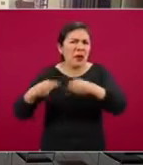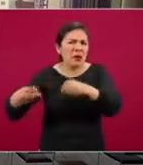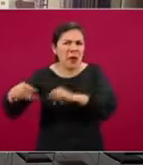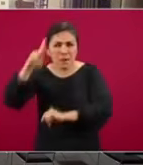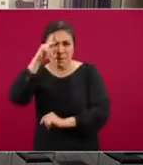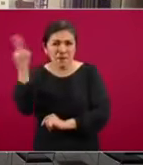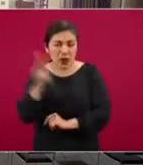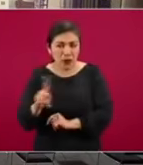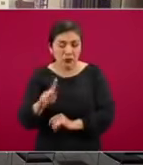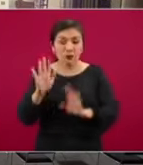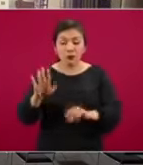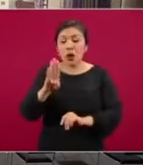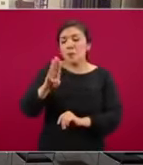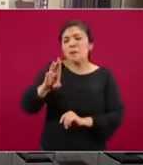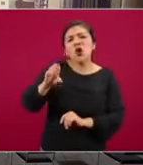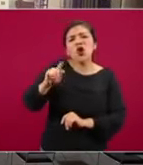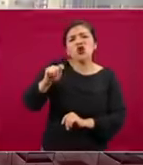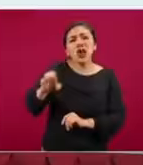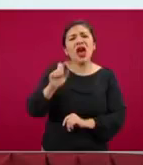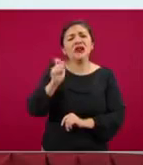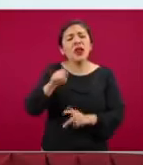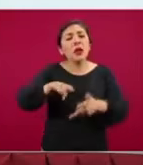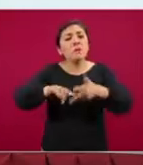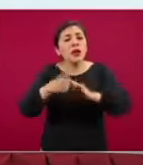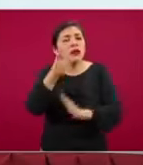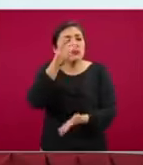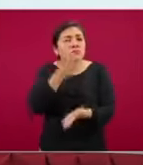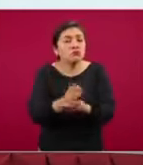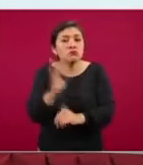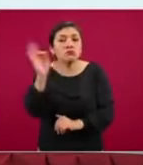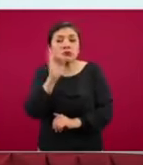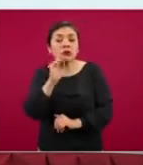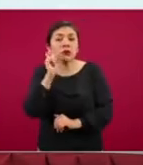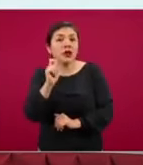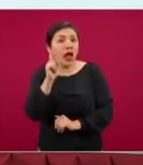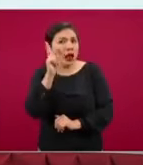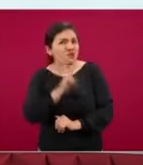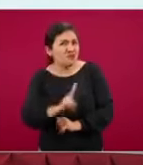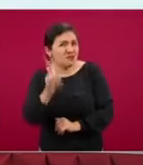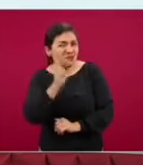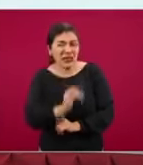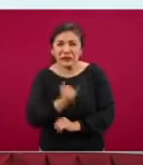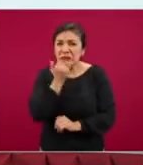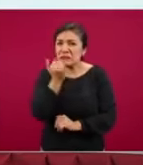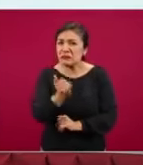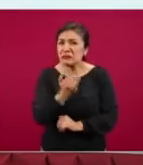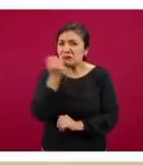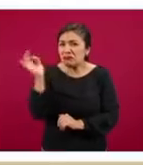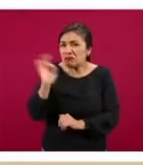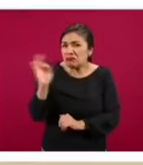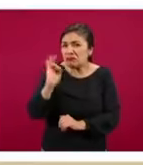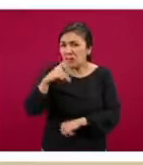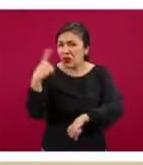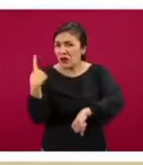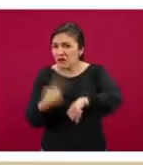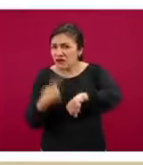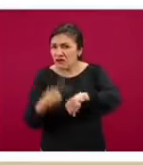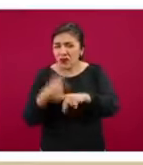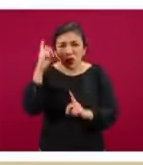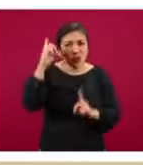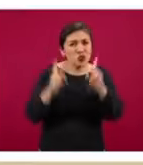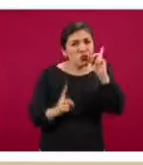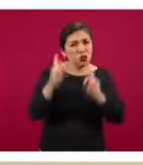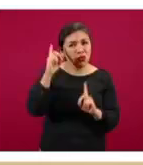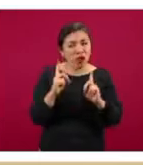presentando. Y los brotes inician su identificación desde que son probables, así como tenemos casos que en su momento son sospechosos,